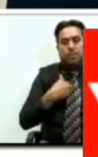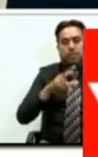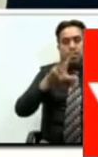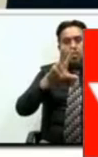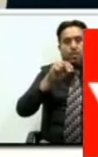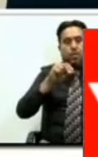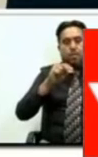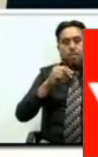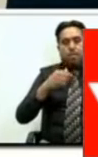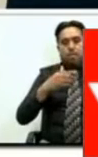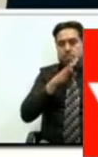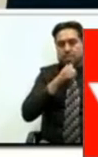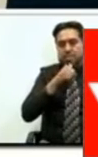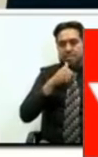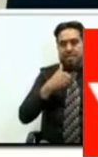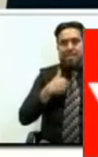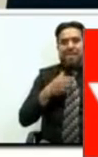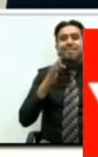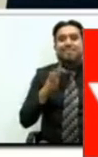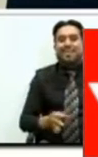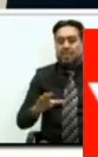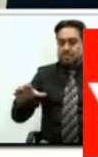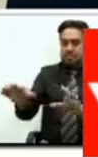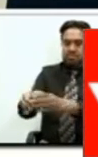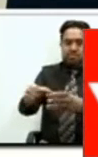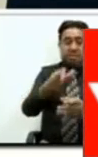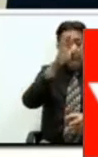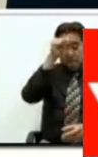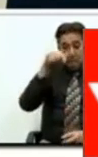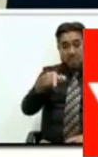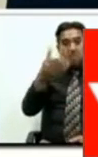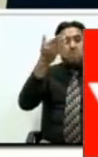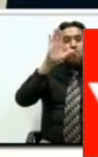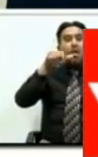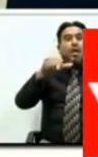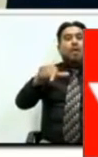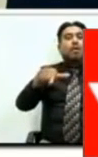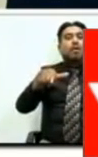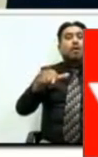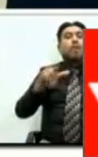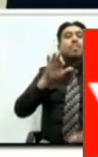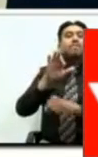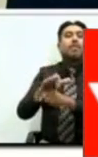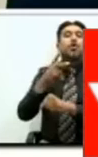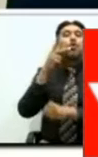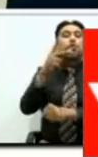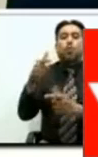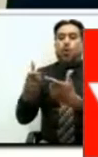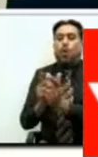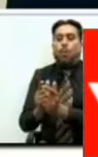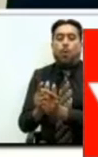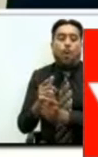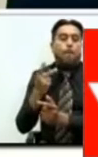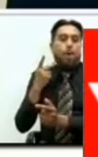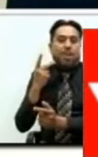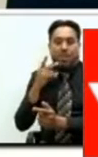que yo no puedo ir a favor de un punto de acuerdo cuya naturaleza radica en defender las causas de